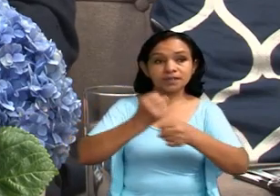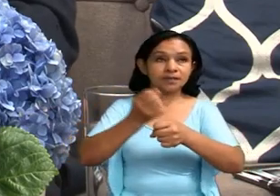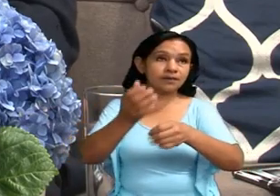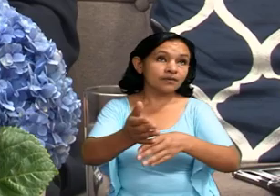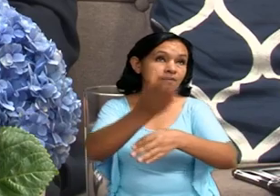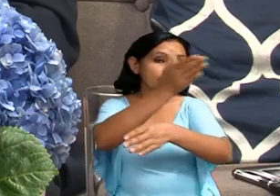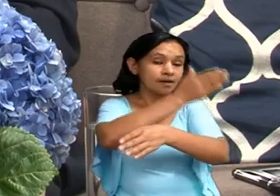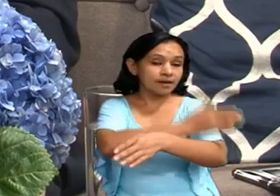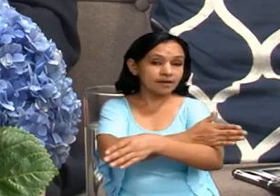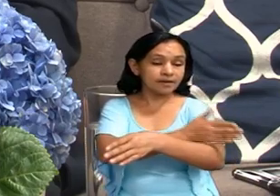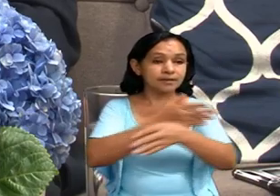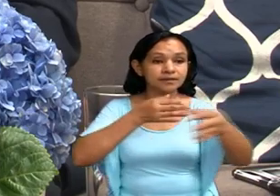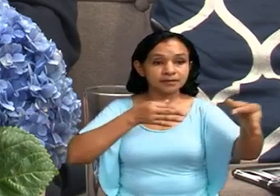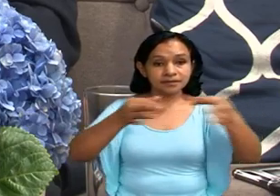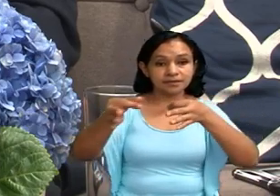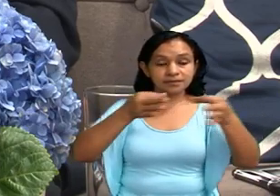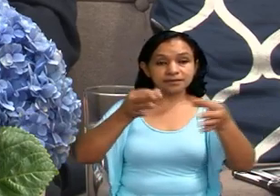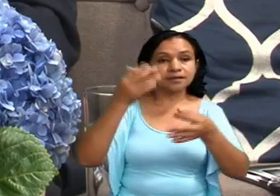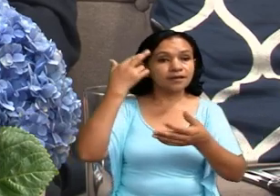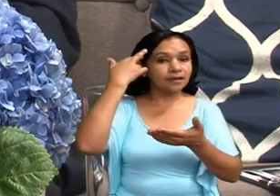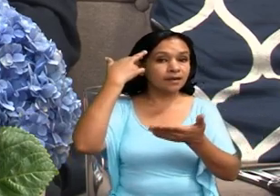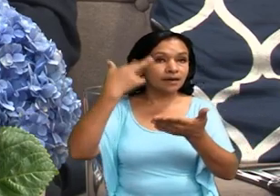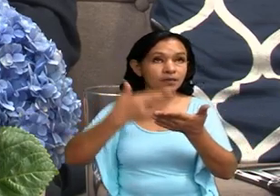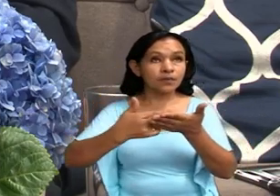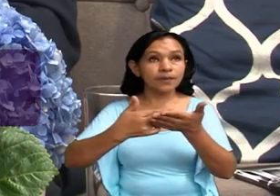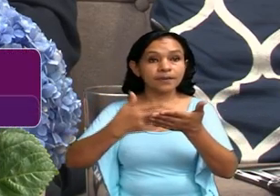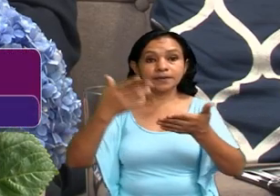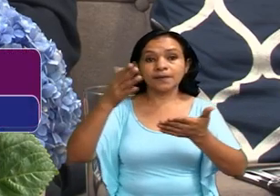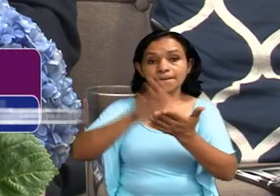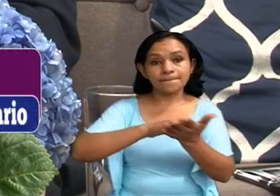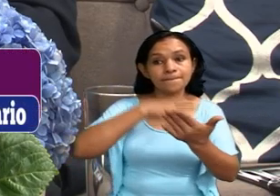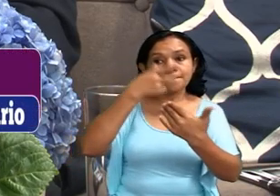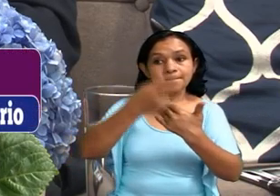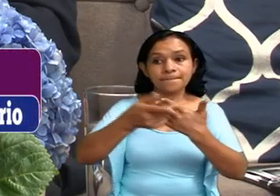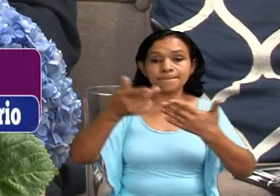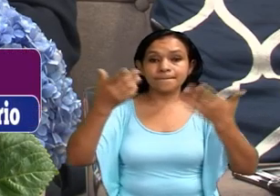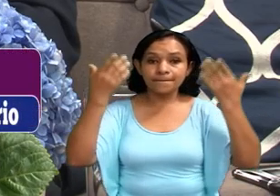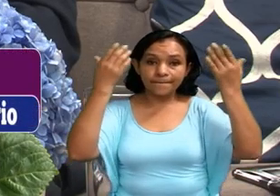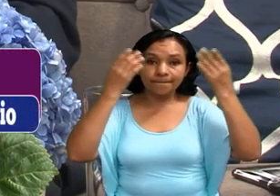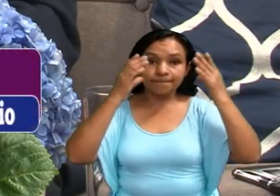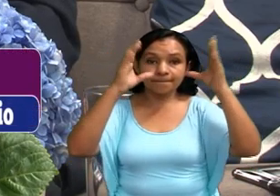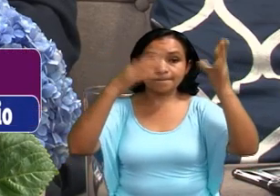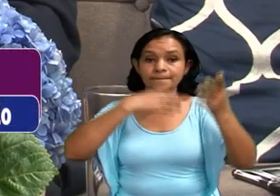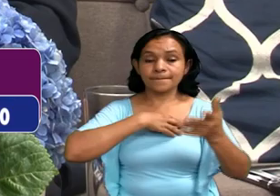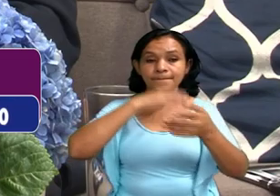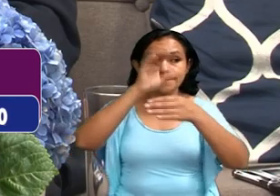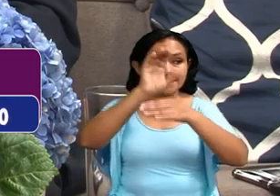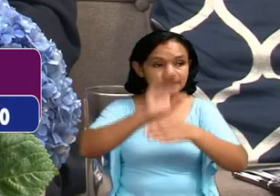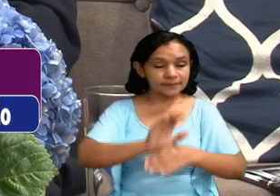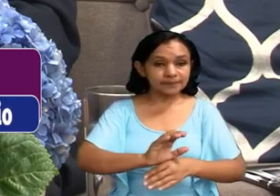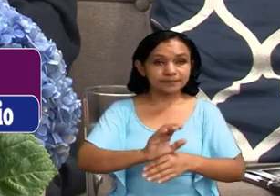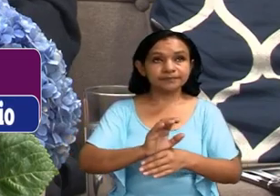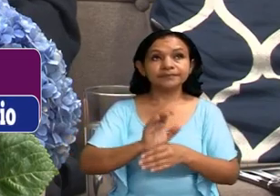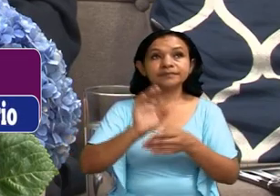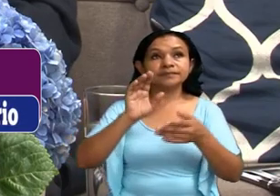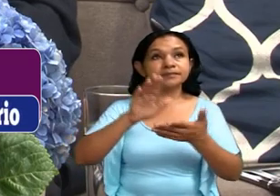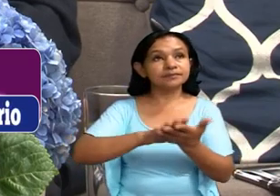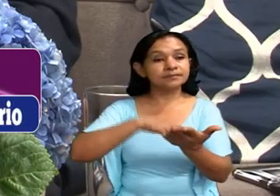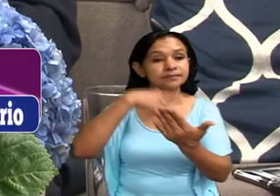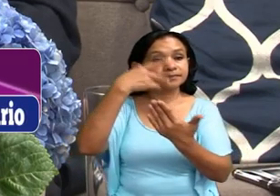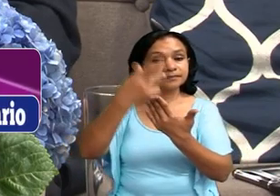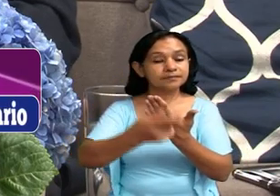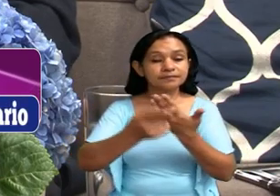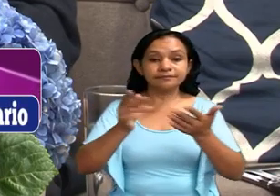Acordémonos que hay un programa que se llama Arte, Cultura, Identidad y Tradición, y desde ese programa